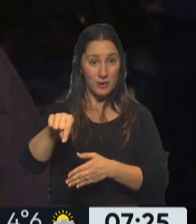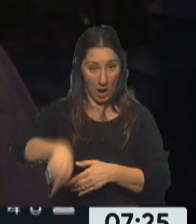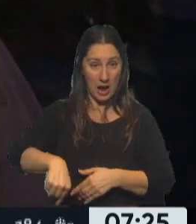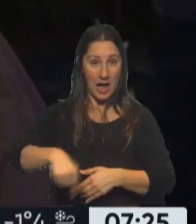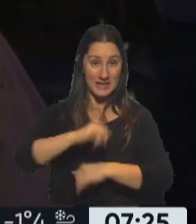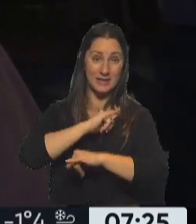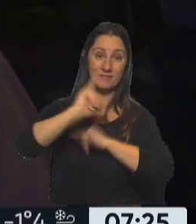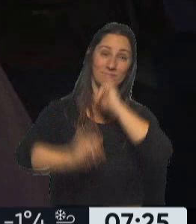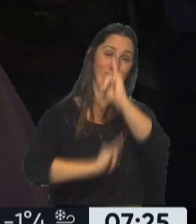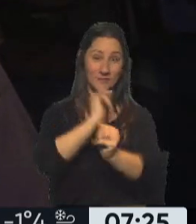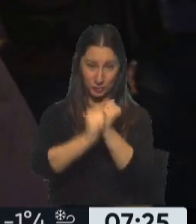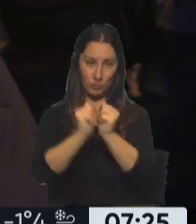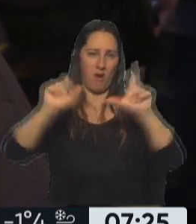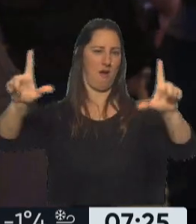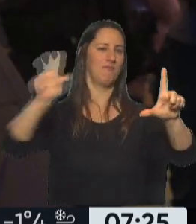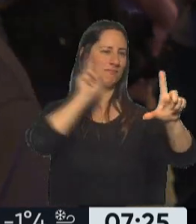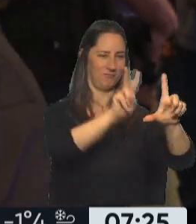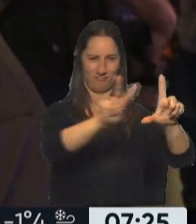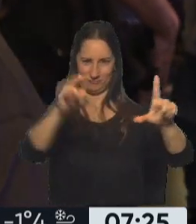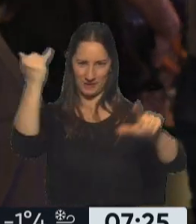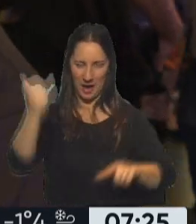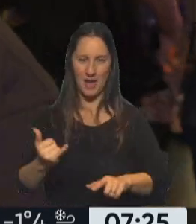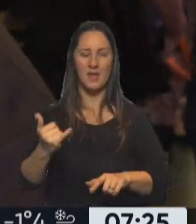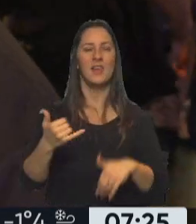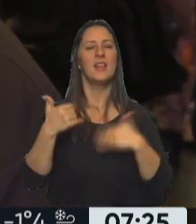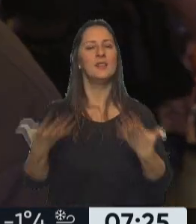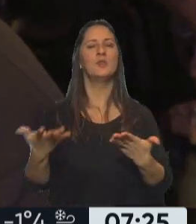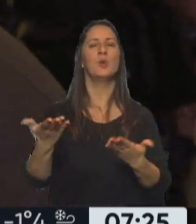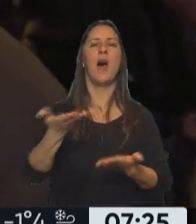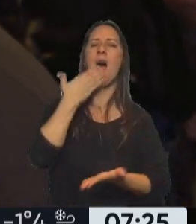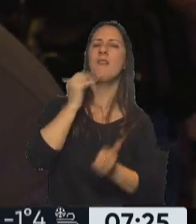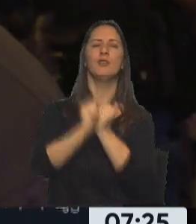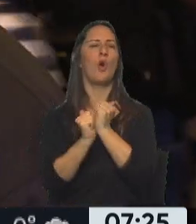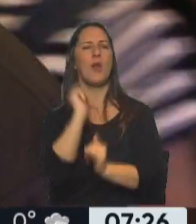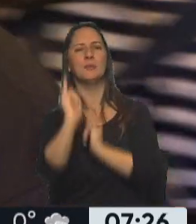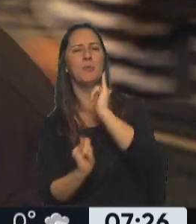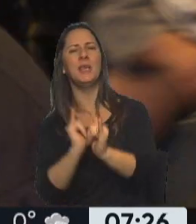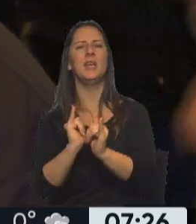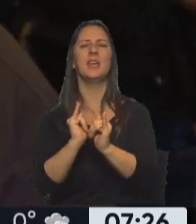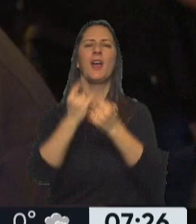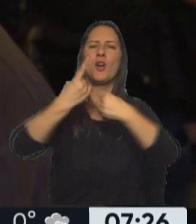esta exposición. Por eso la exposición es mucho más que hablar de la historia, hablar de